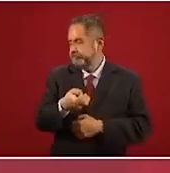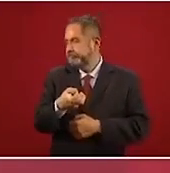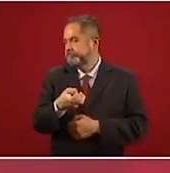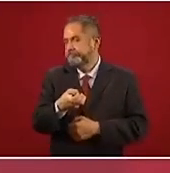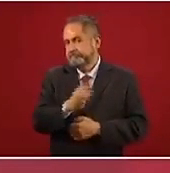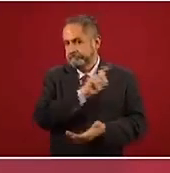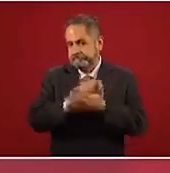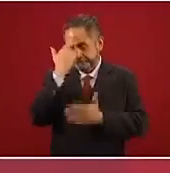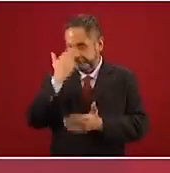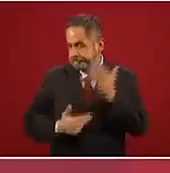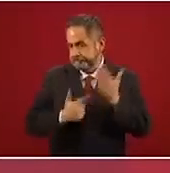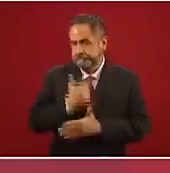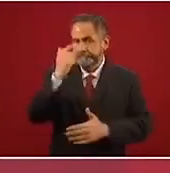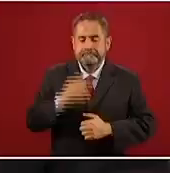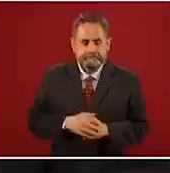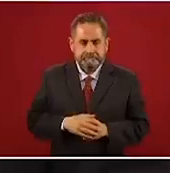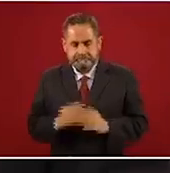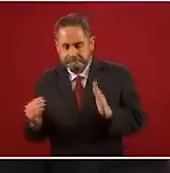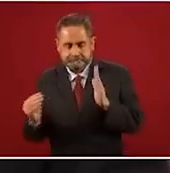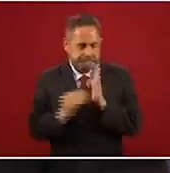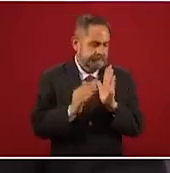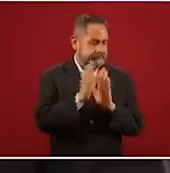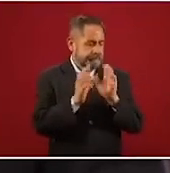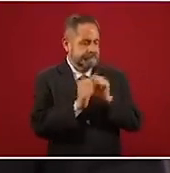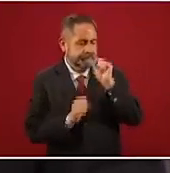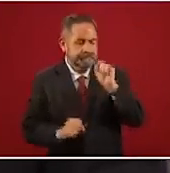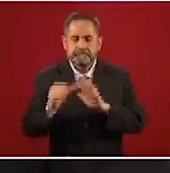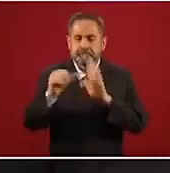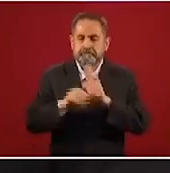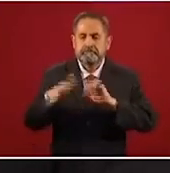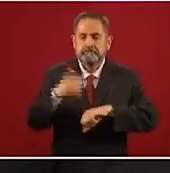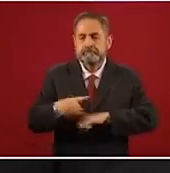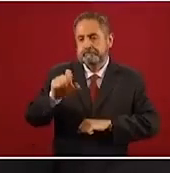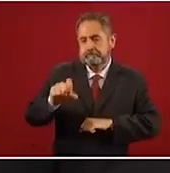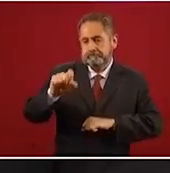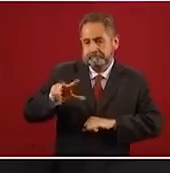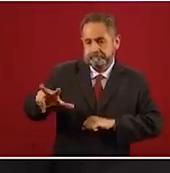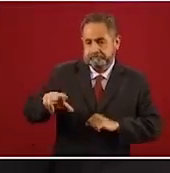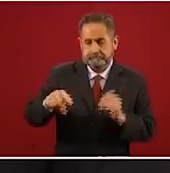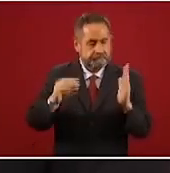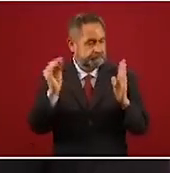que ya esté establecido en el artículo 28 de la Constitución